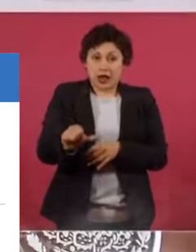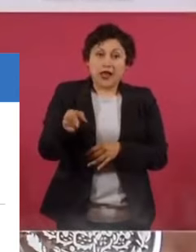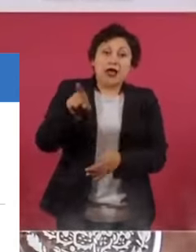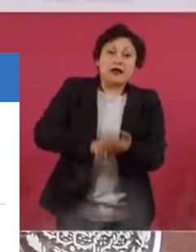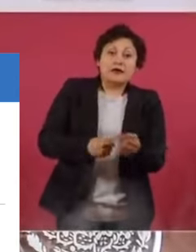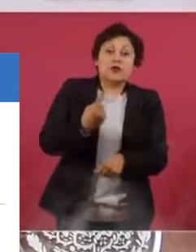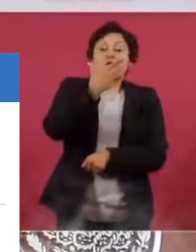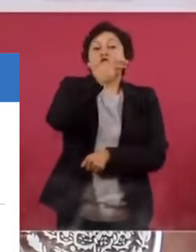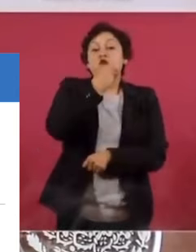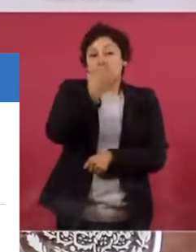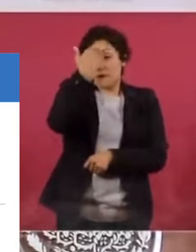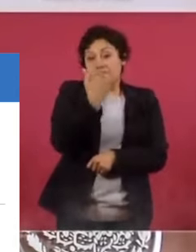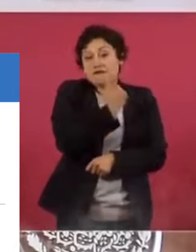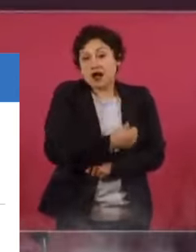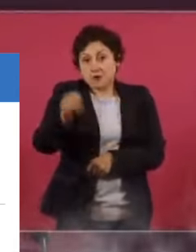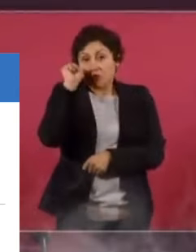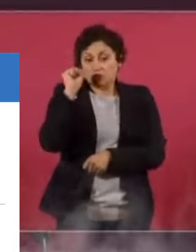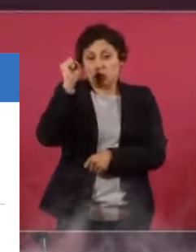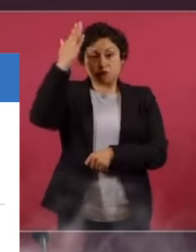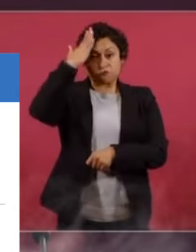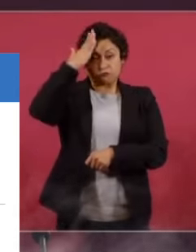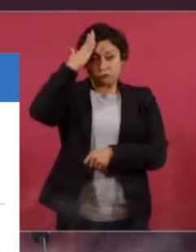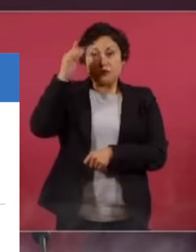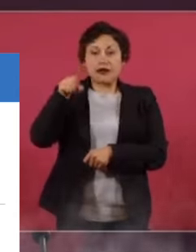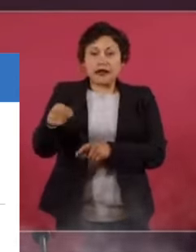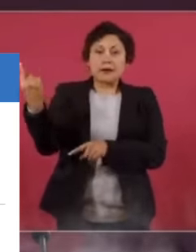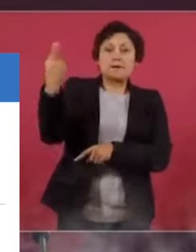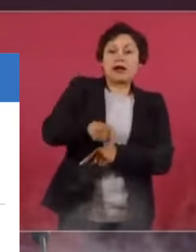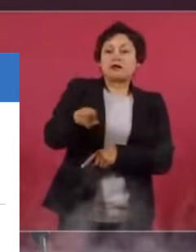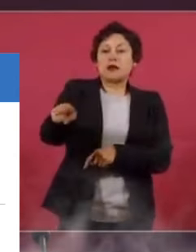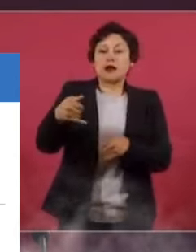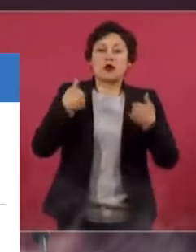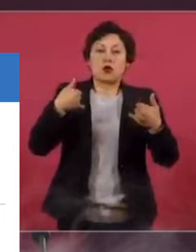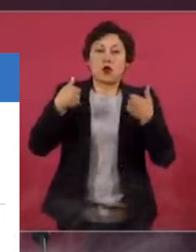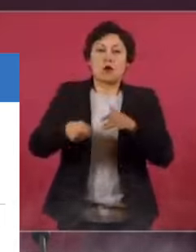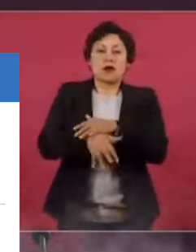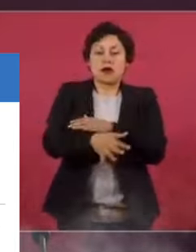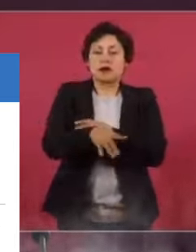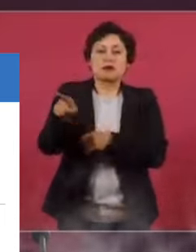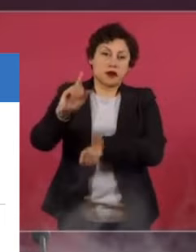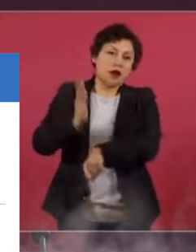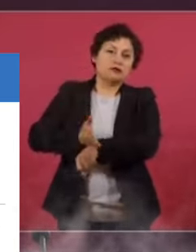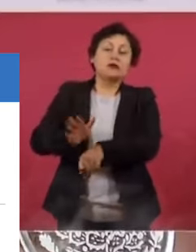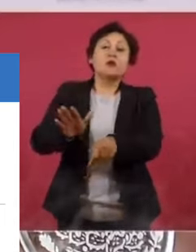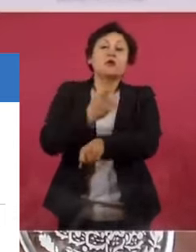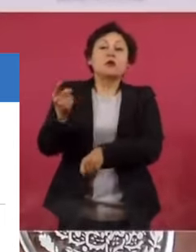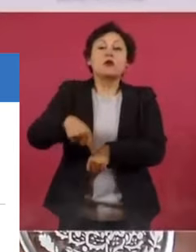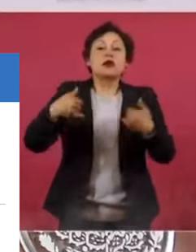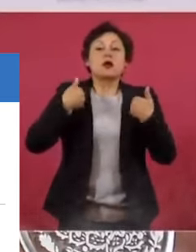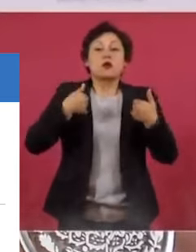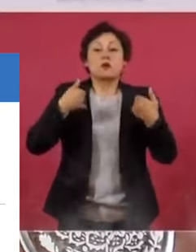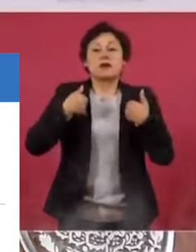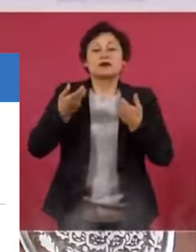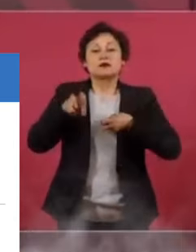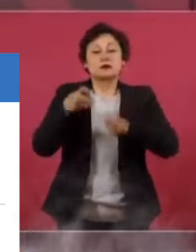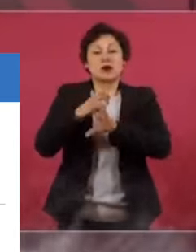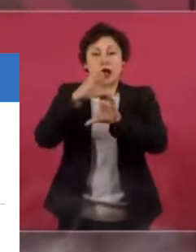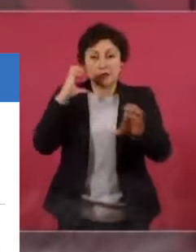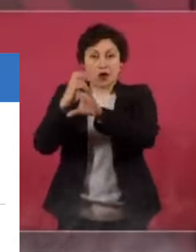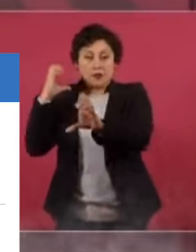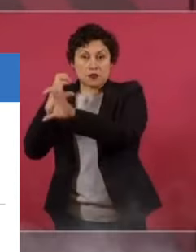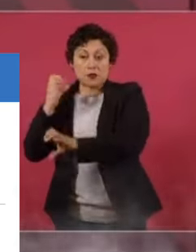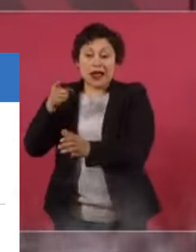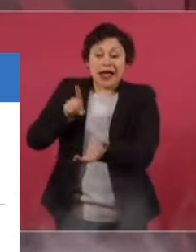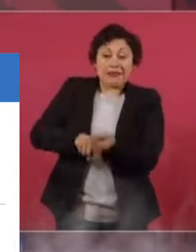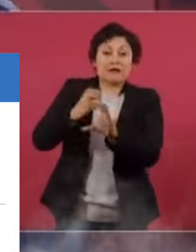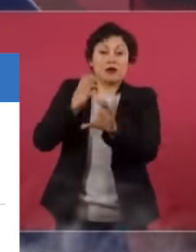orden de que escarmentaran a los jóvenes, porque los jóvenes fueron a la central de Iguala, tomaron unos camiones y en un camión iba